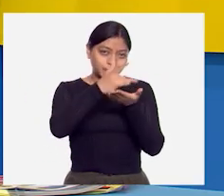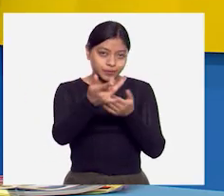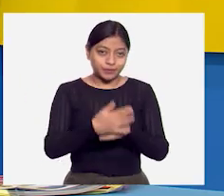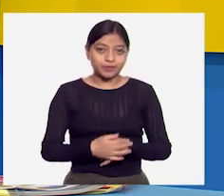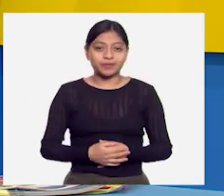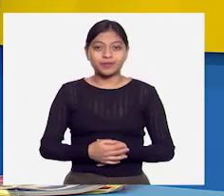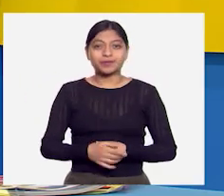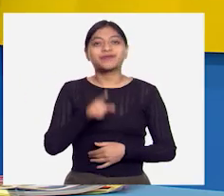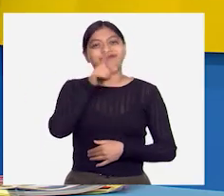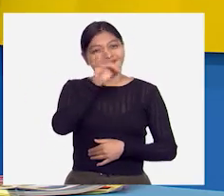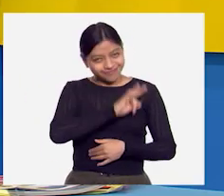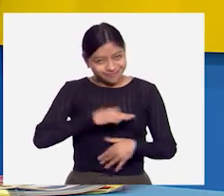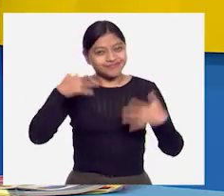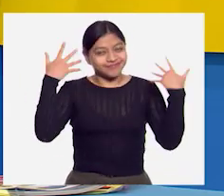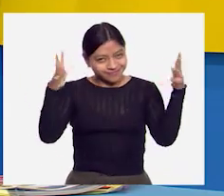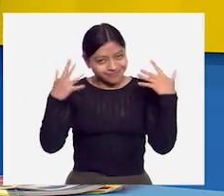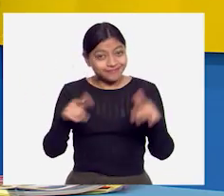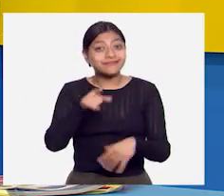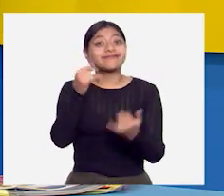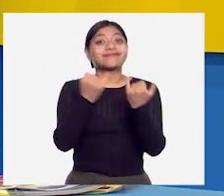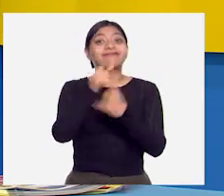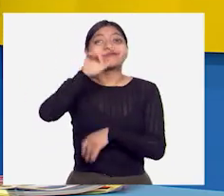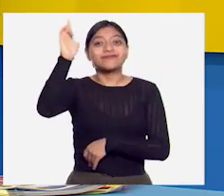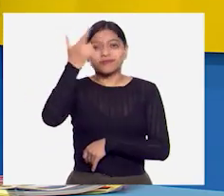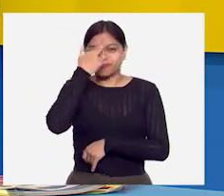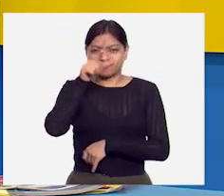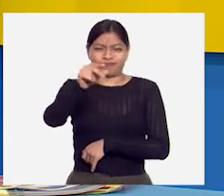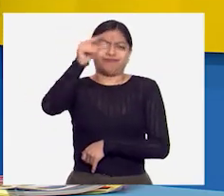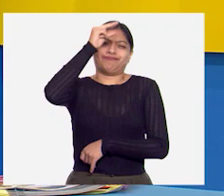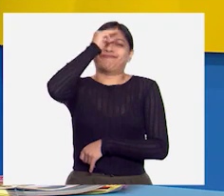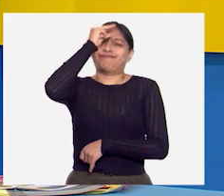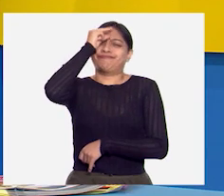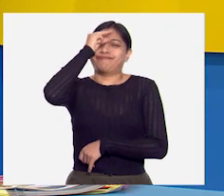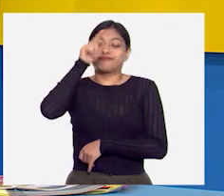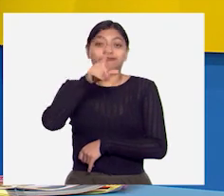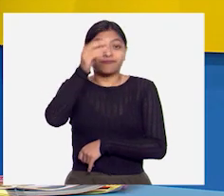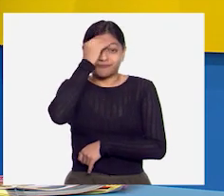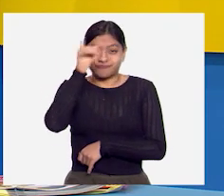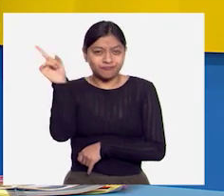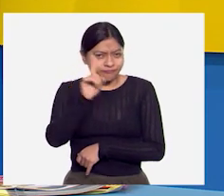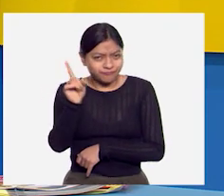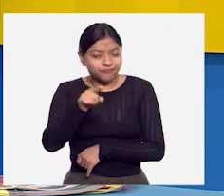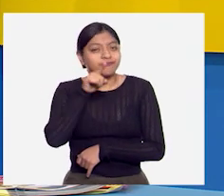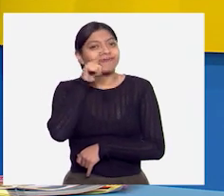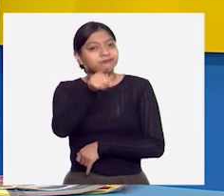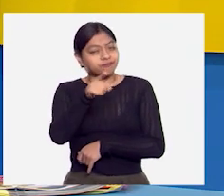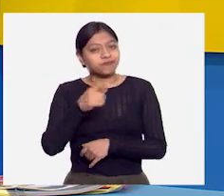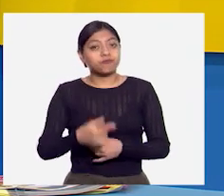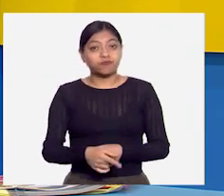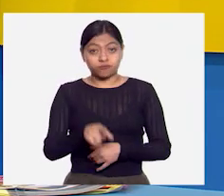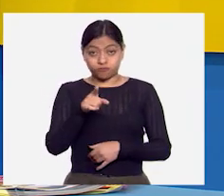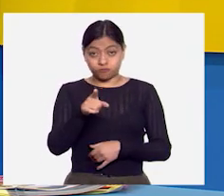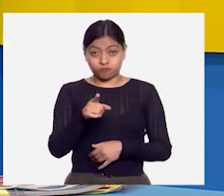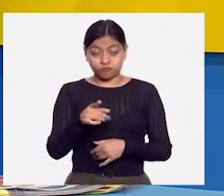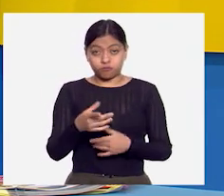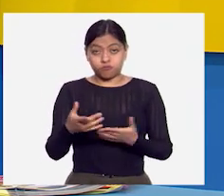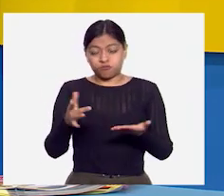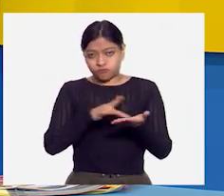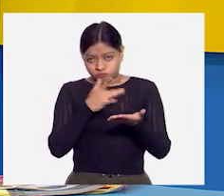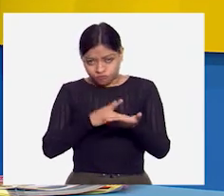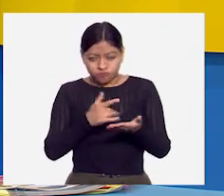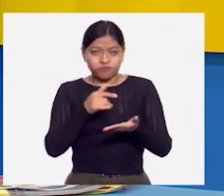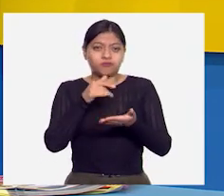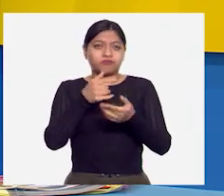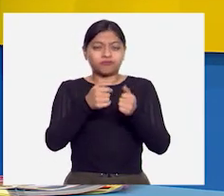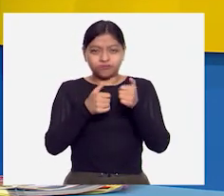Te felicitamos y recuerda que eres inteligente. No olvides utilizar con responsabilidad tus dispositivos